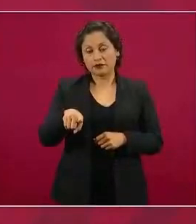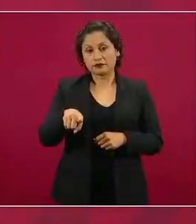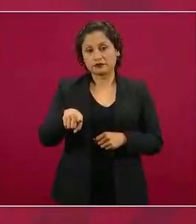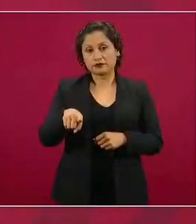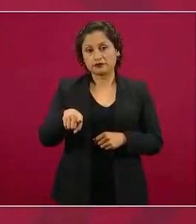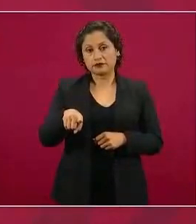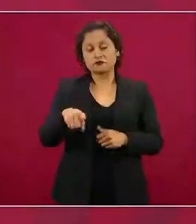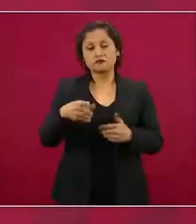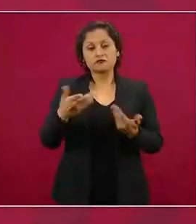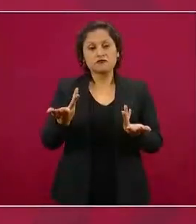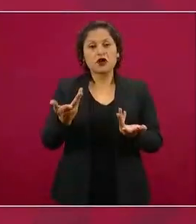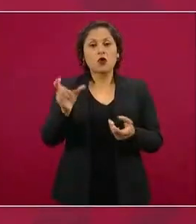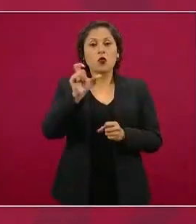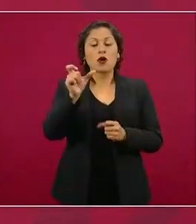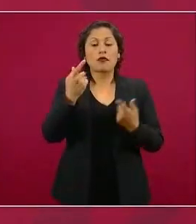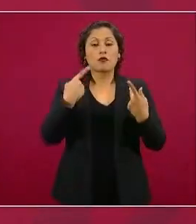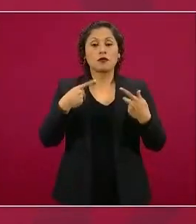misas,